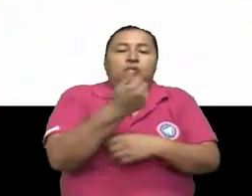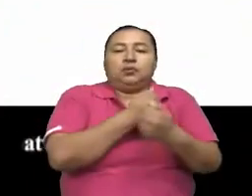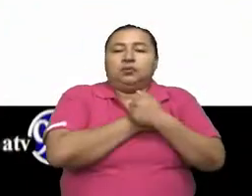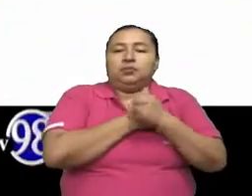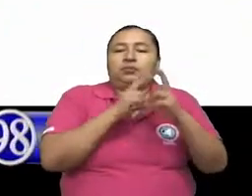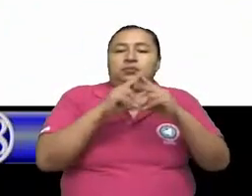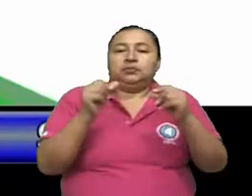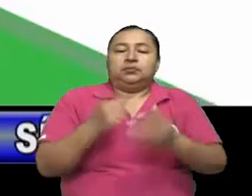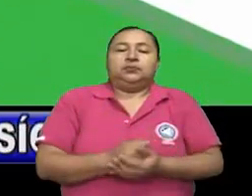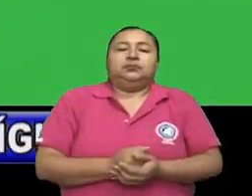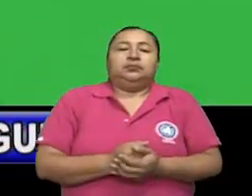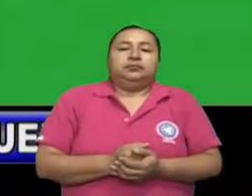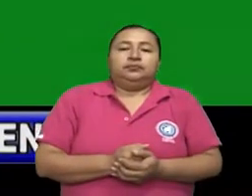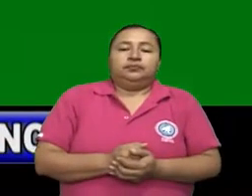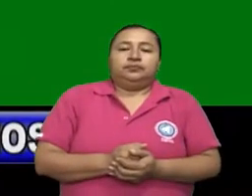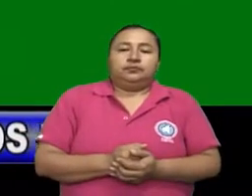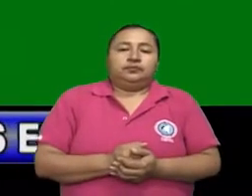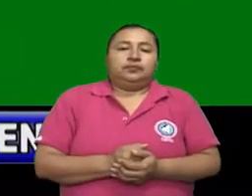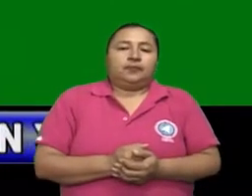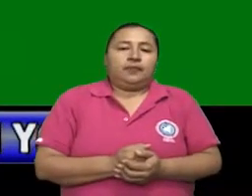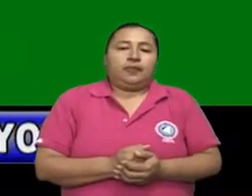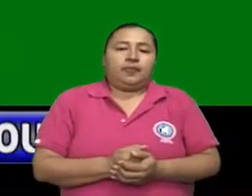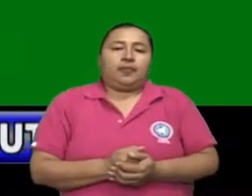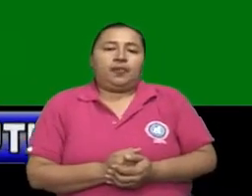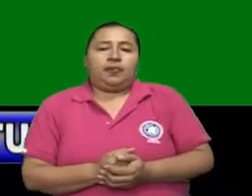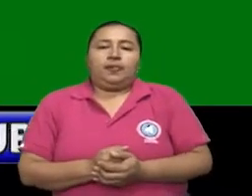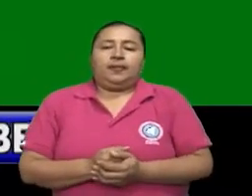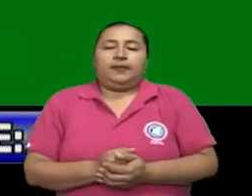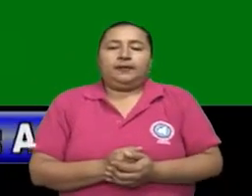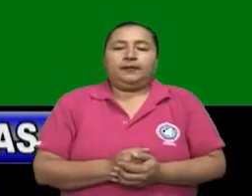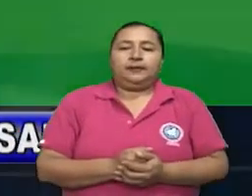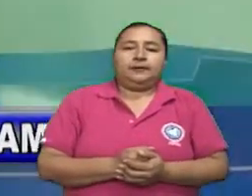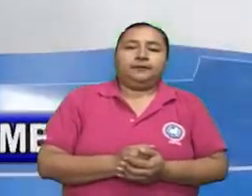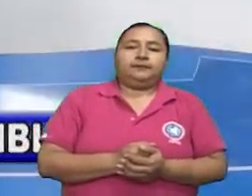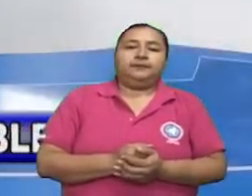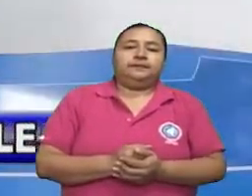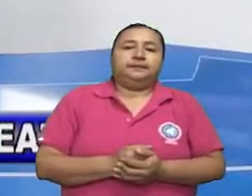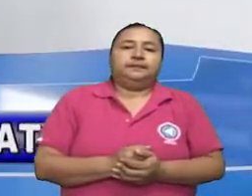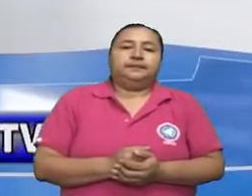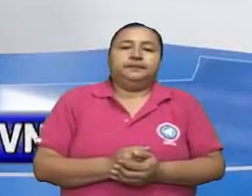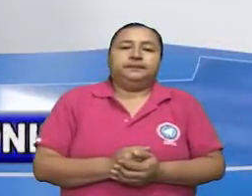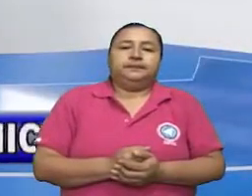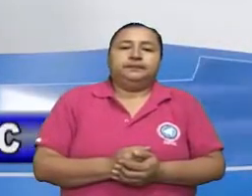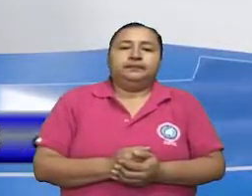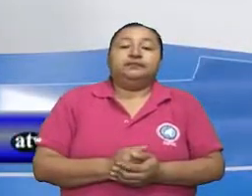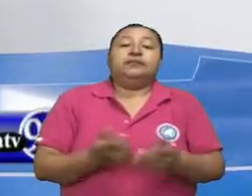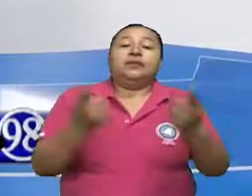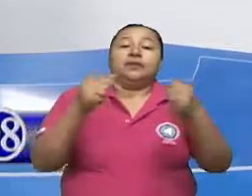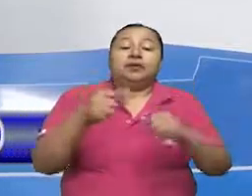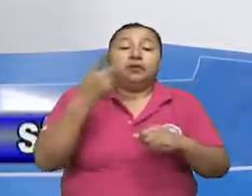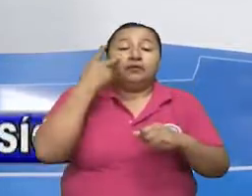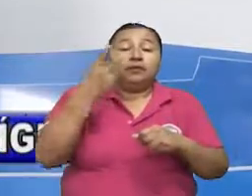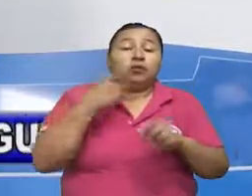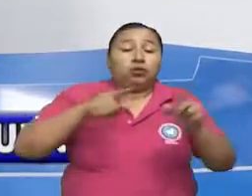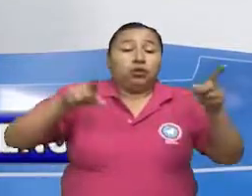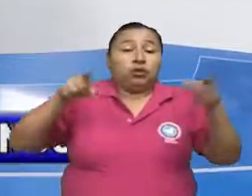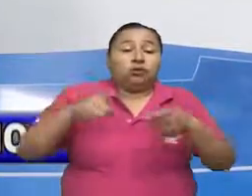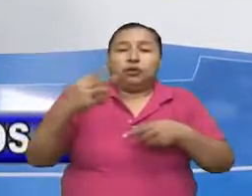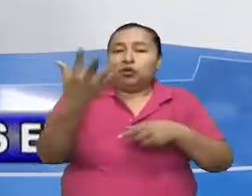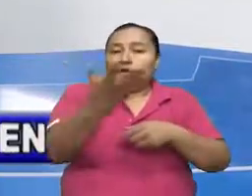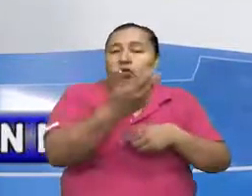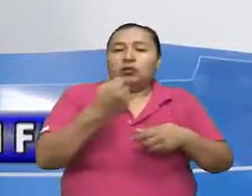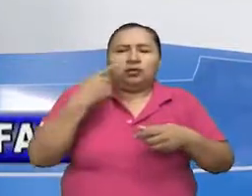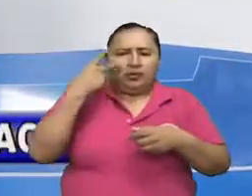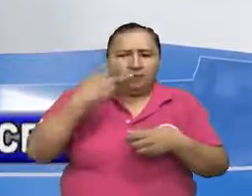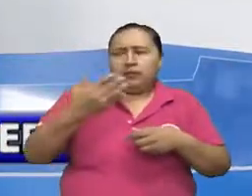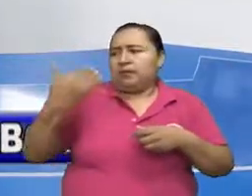patria. Ahora les dejamos un resumen de todo lo que se vivió